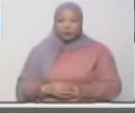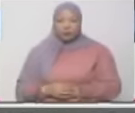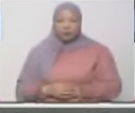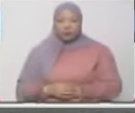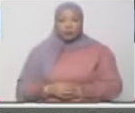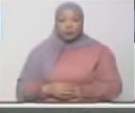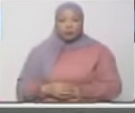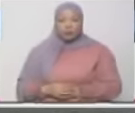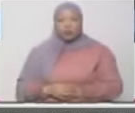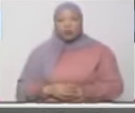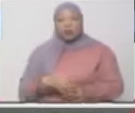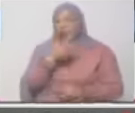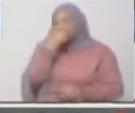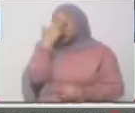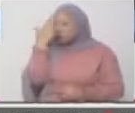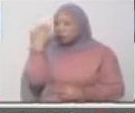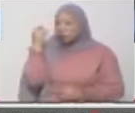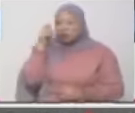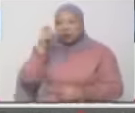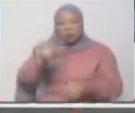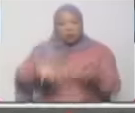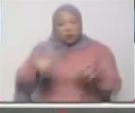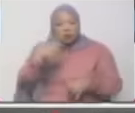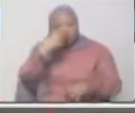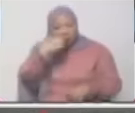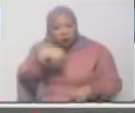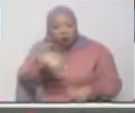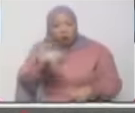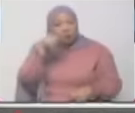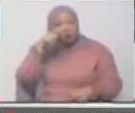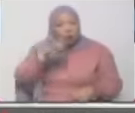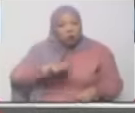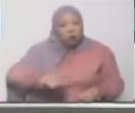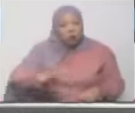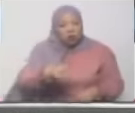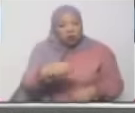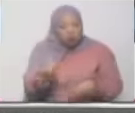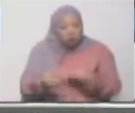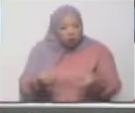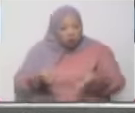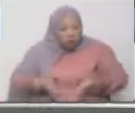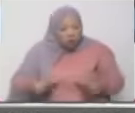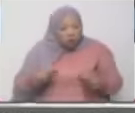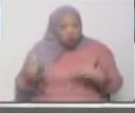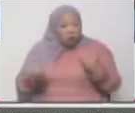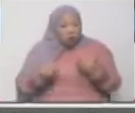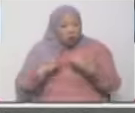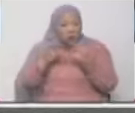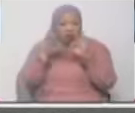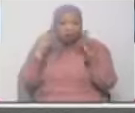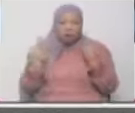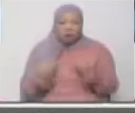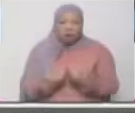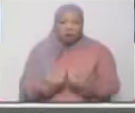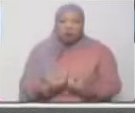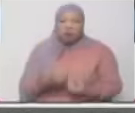Y se olvidan del pueblo. Se olvidan de sus raíces. Se olvidan a quién